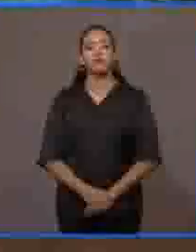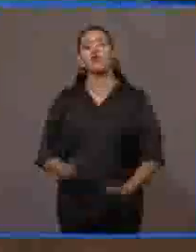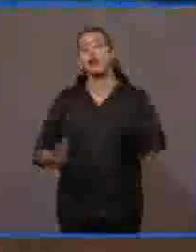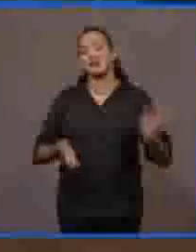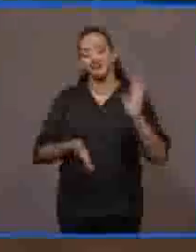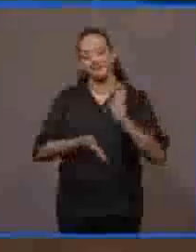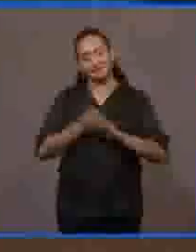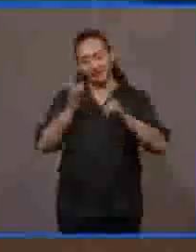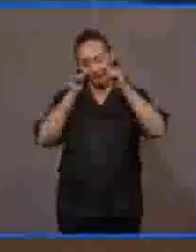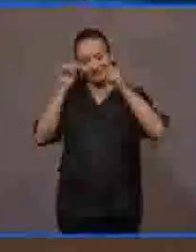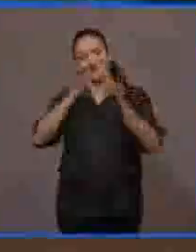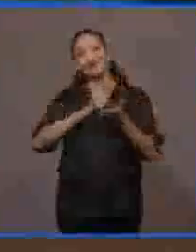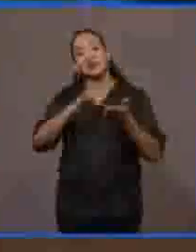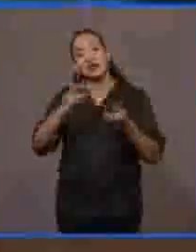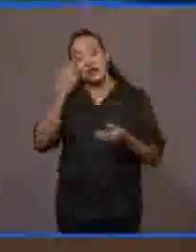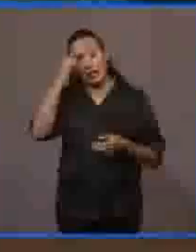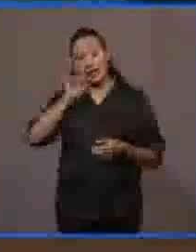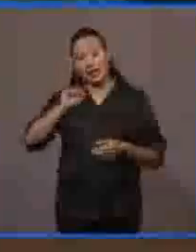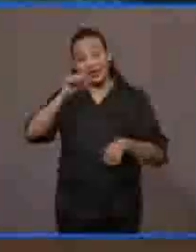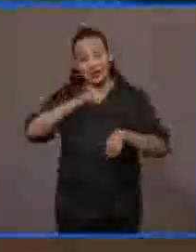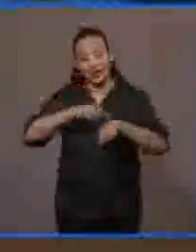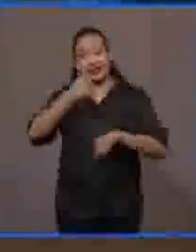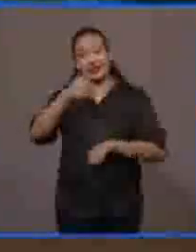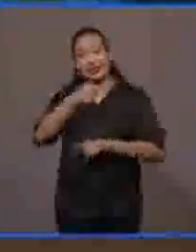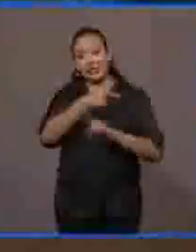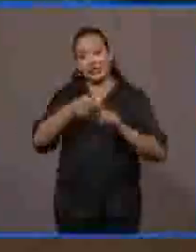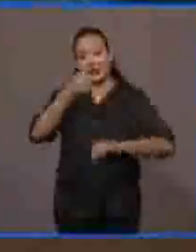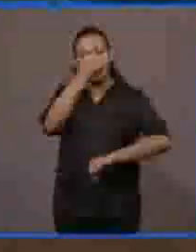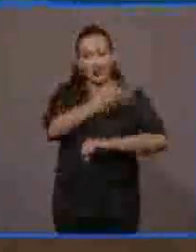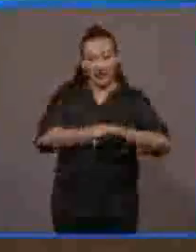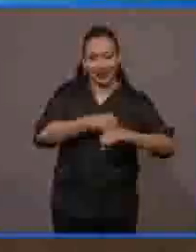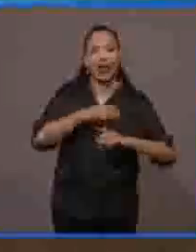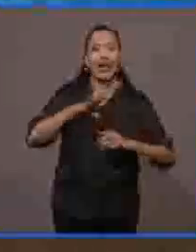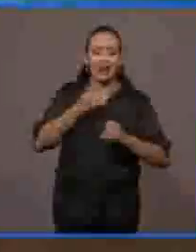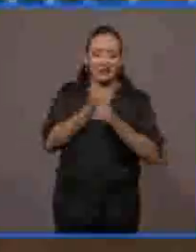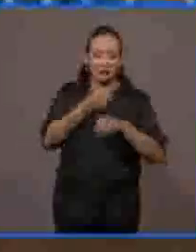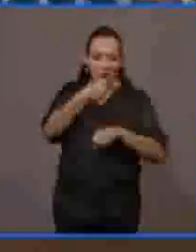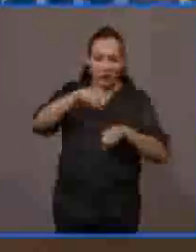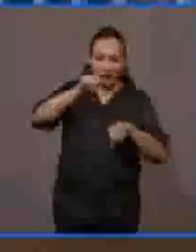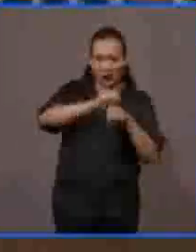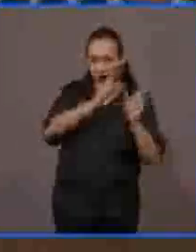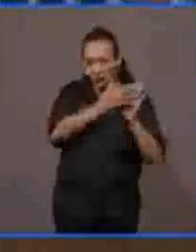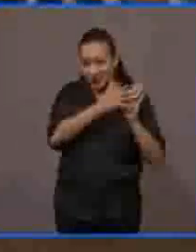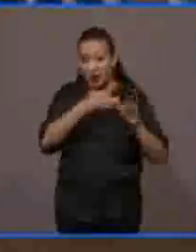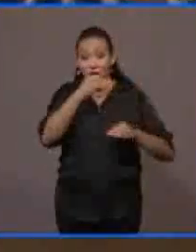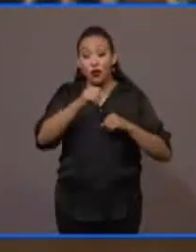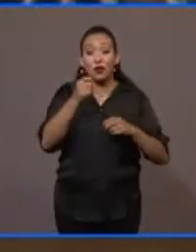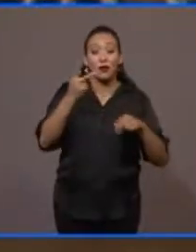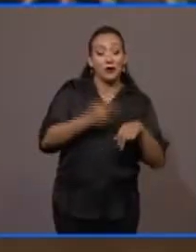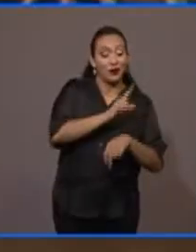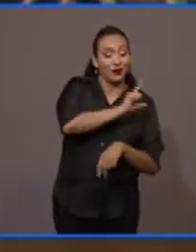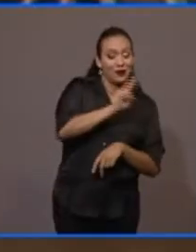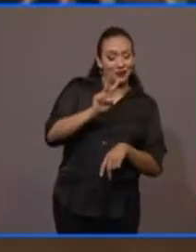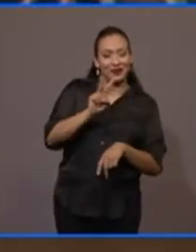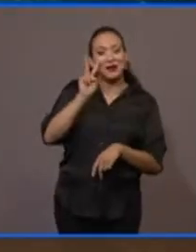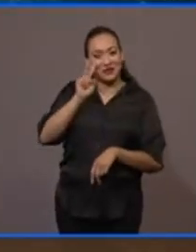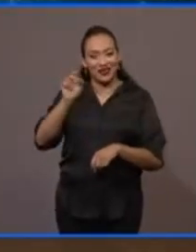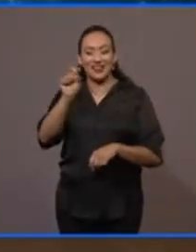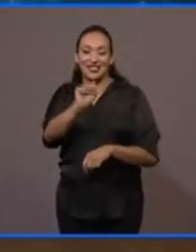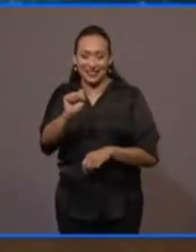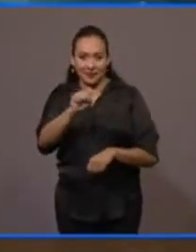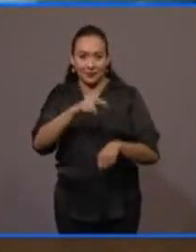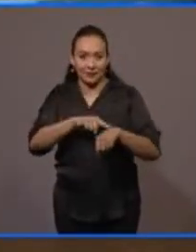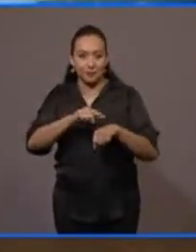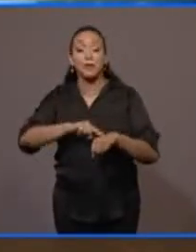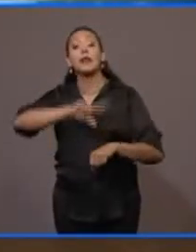Y ya nos vamos, pero acompáñenos este sábado a las 18:30 horas en Semanario Judicial, el resumen de noticias del Poder Judicial de la